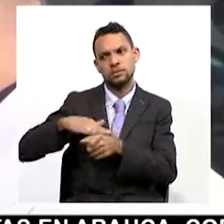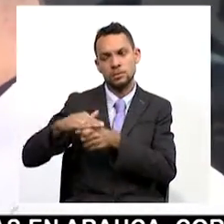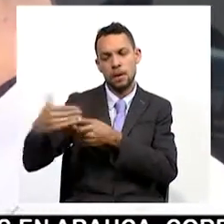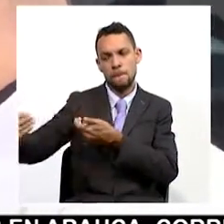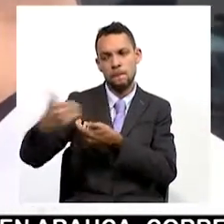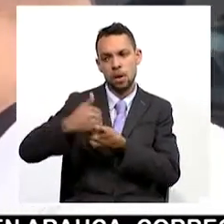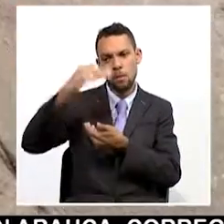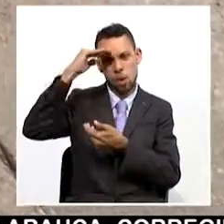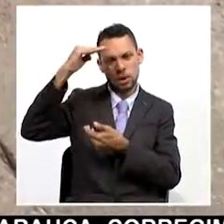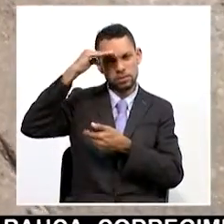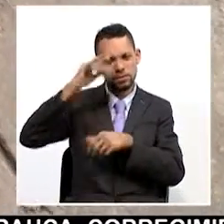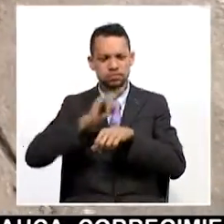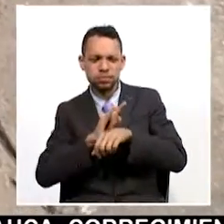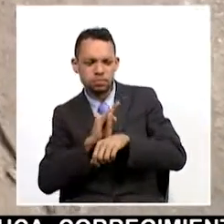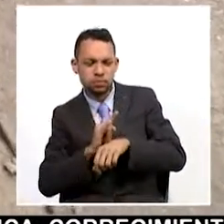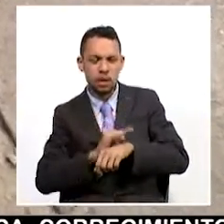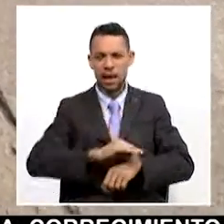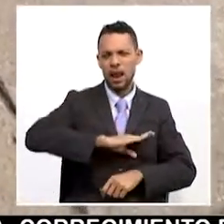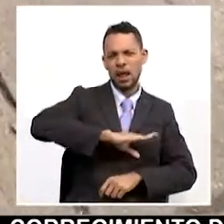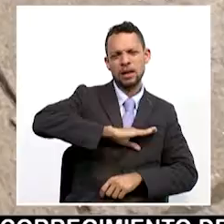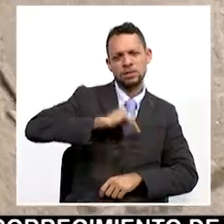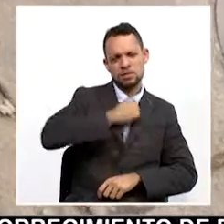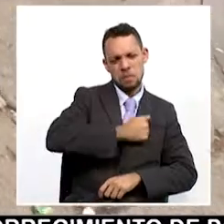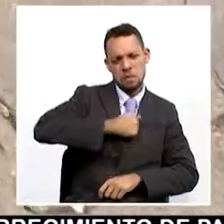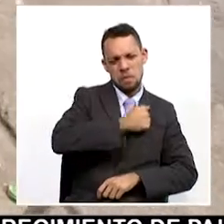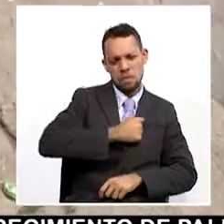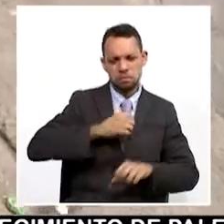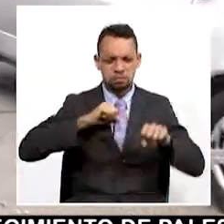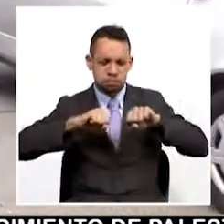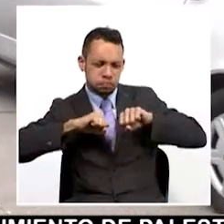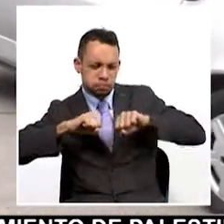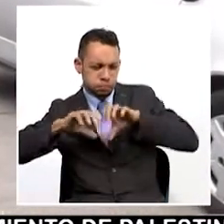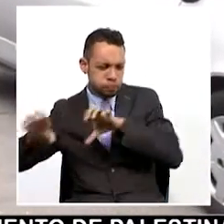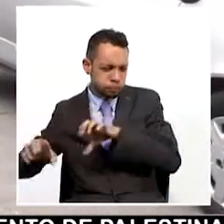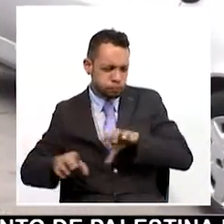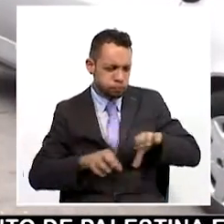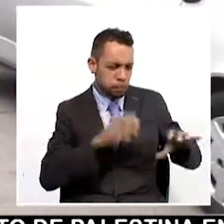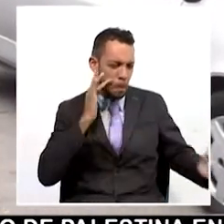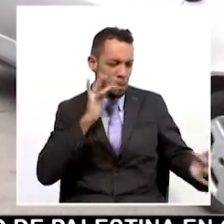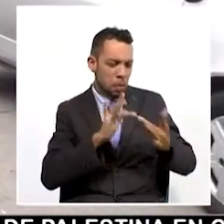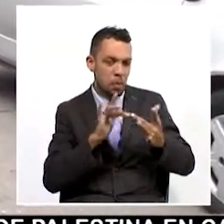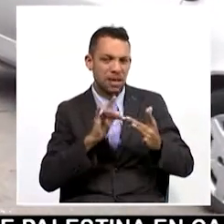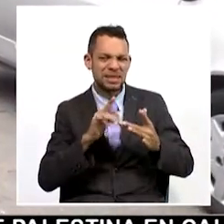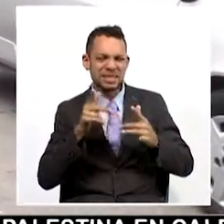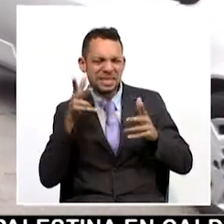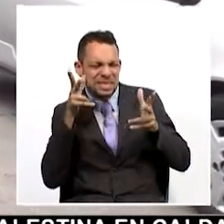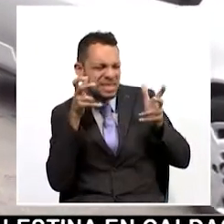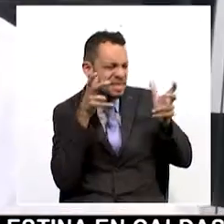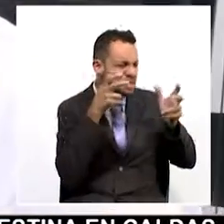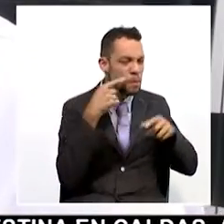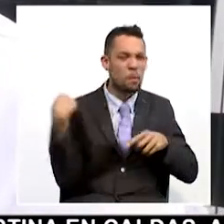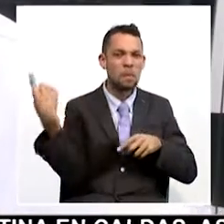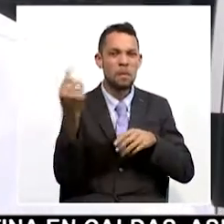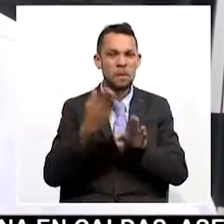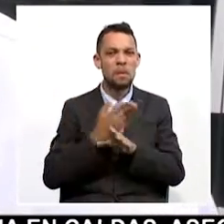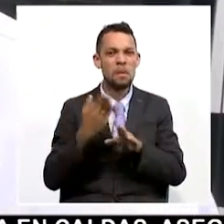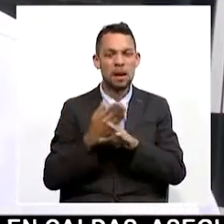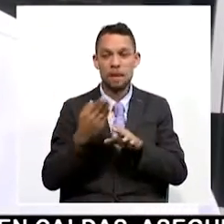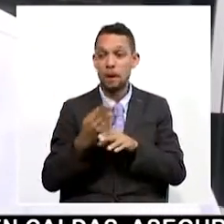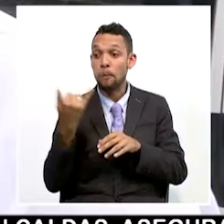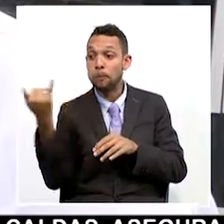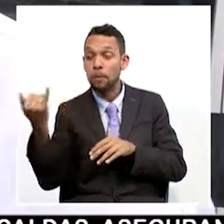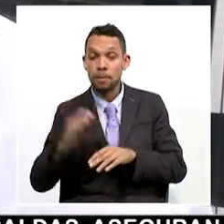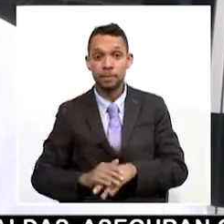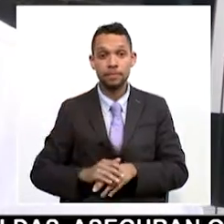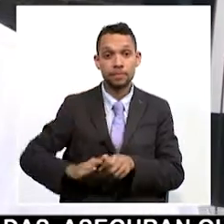ahora hacen un llamado a la administración municipal para controlar el espacio público y el ruido que contamina este sector. Pues yo creo que el tema del